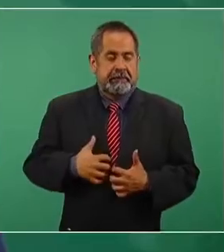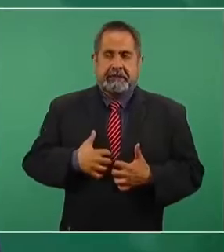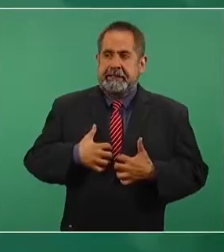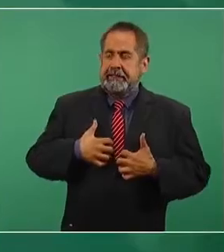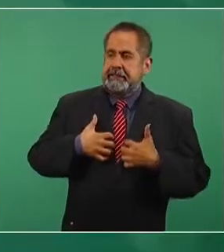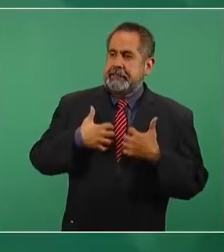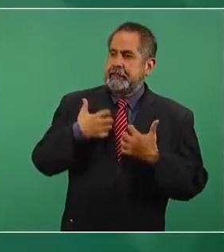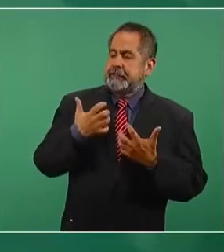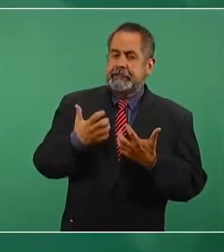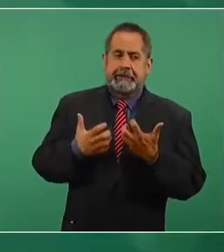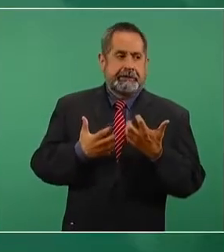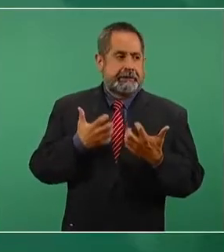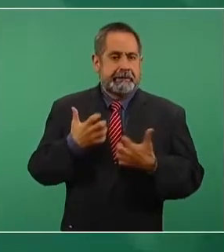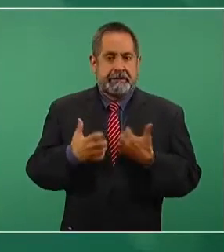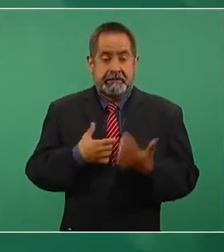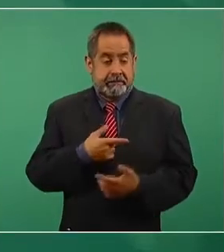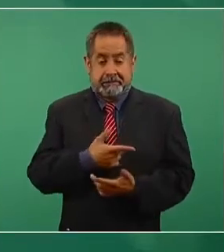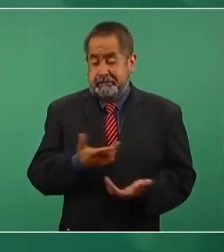ofendidos,